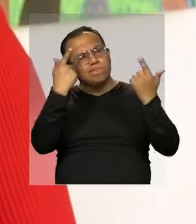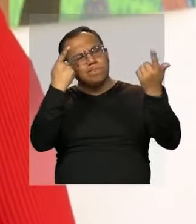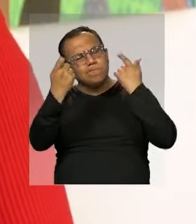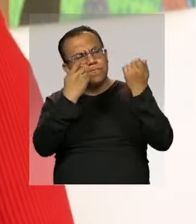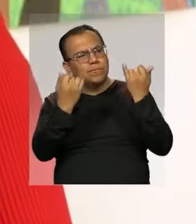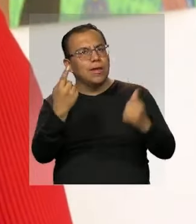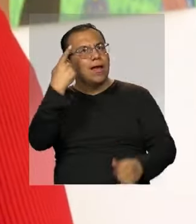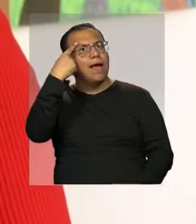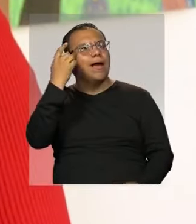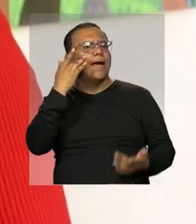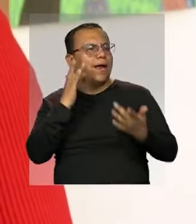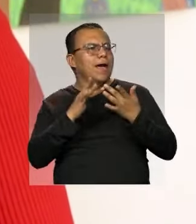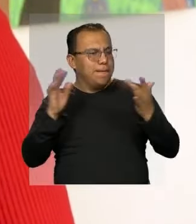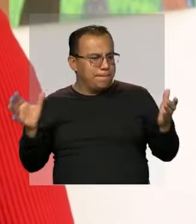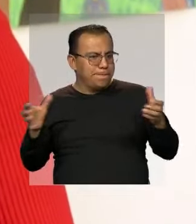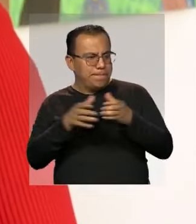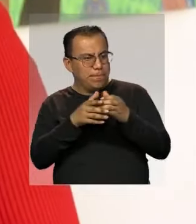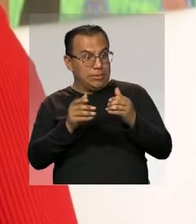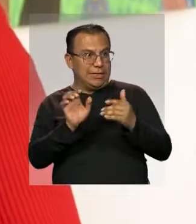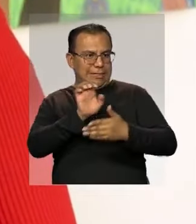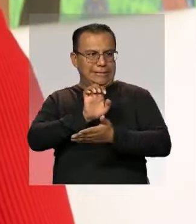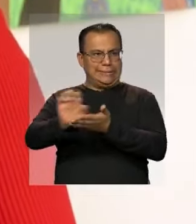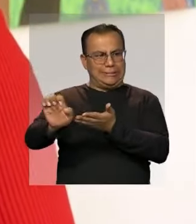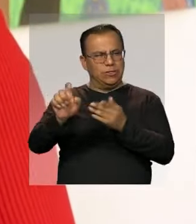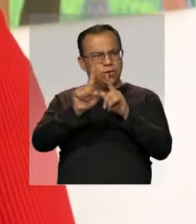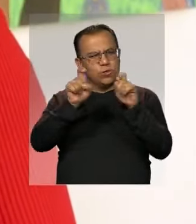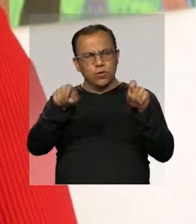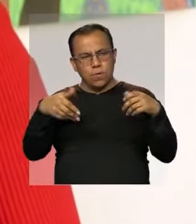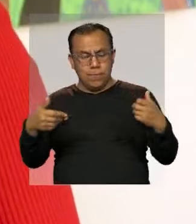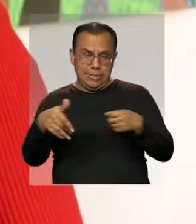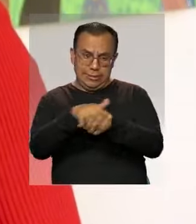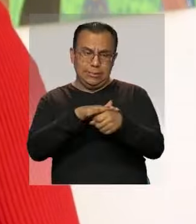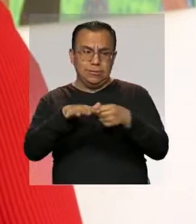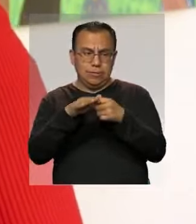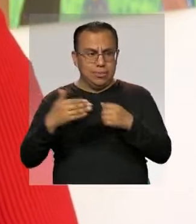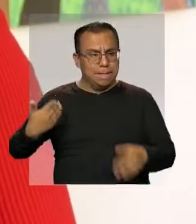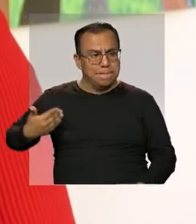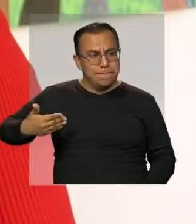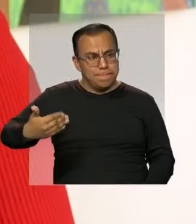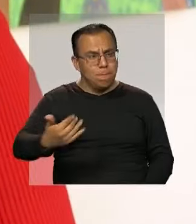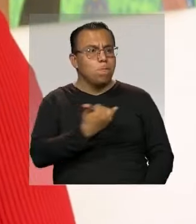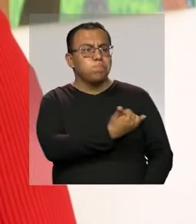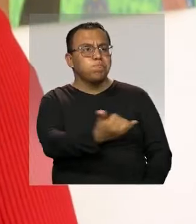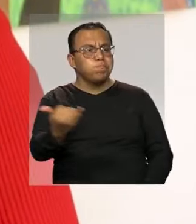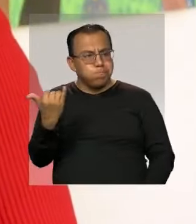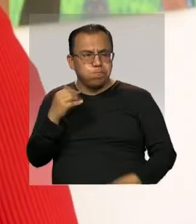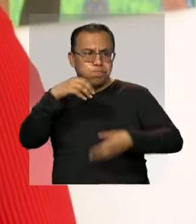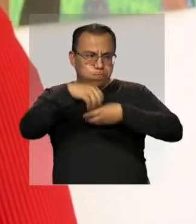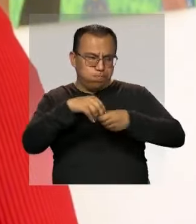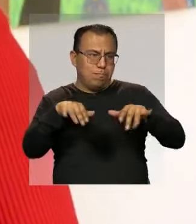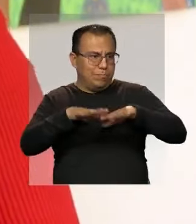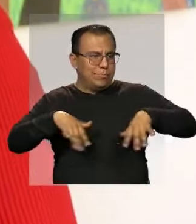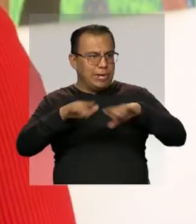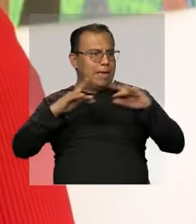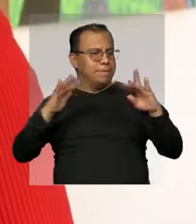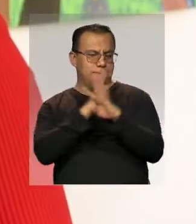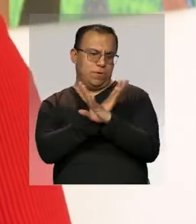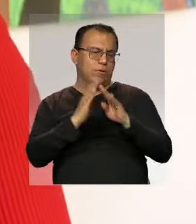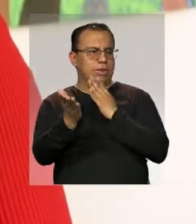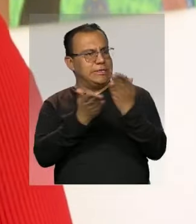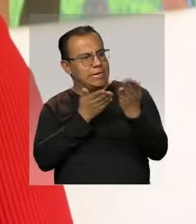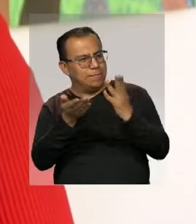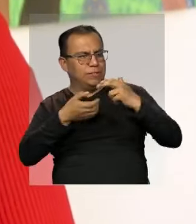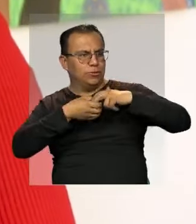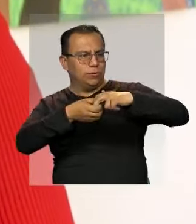han pensado precisamente para combatir este flagelo que pues persigue a muchas mujeres cuando están en el espacio público y en el transporte